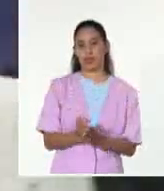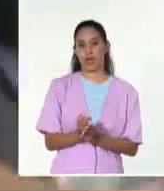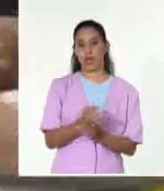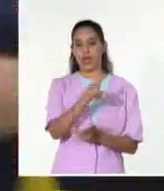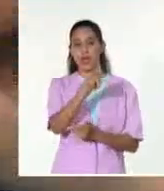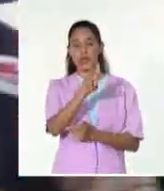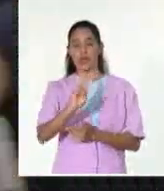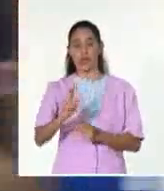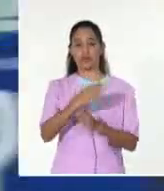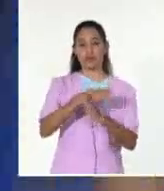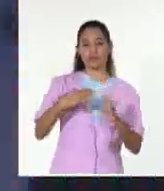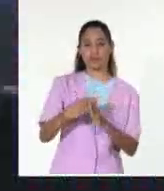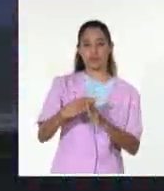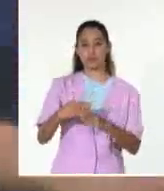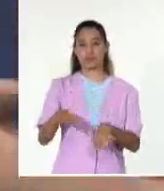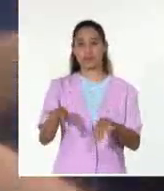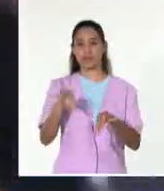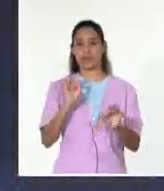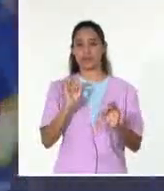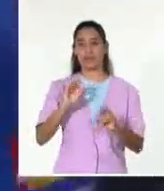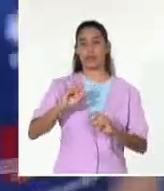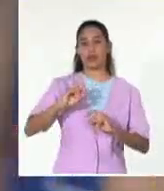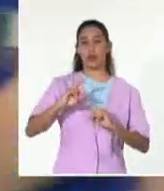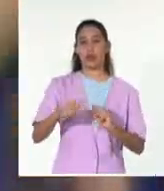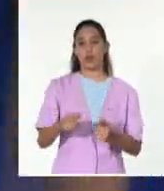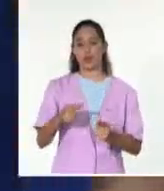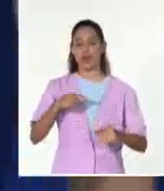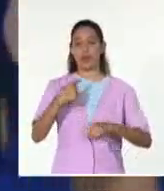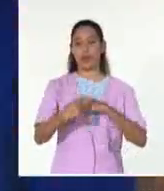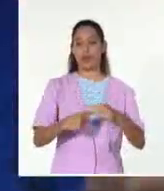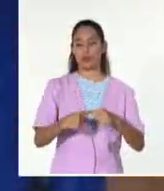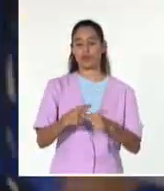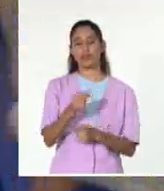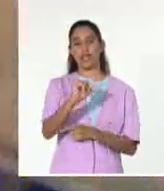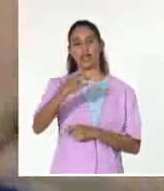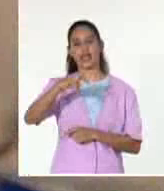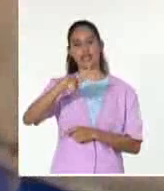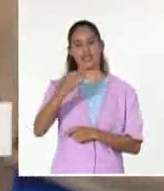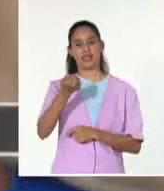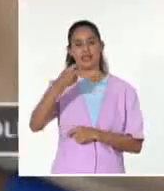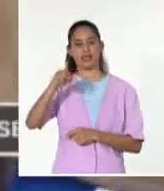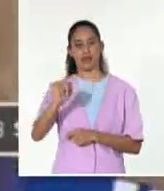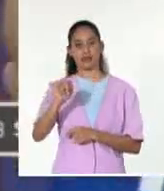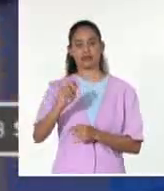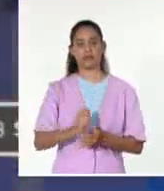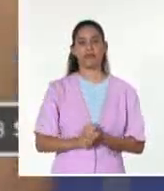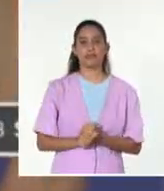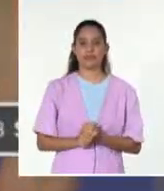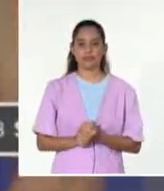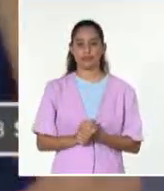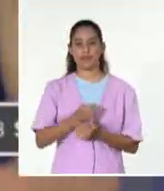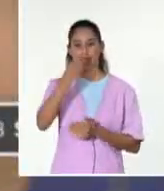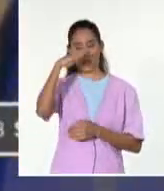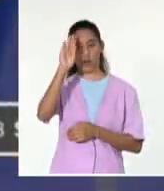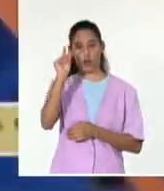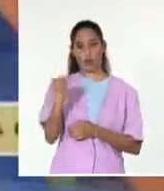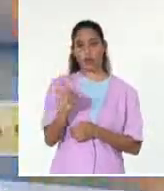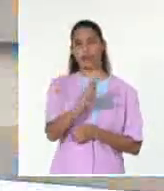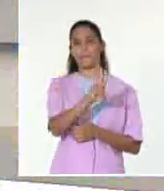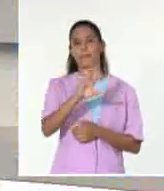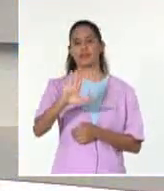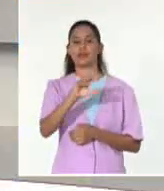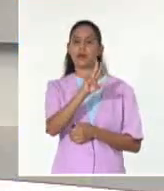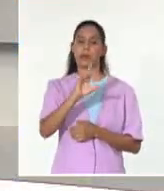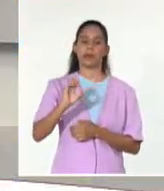a Irán para cerrar su participación en el torneo. El primer set concluyó favorable a los cubanos, 25-20.